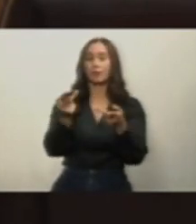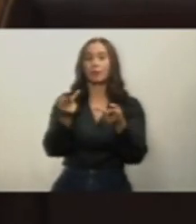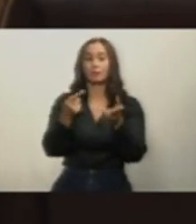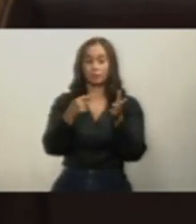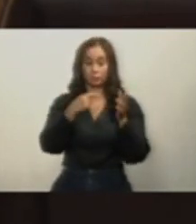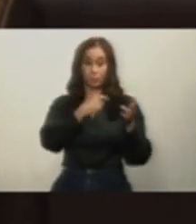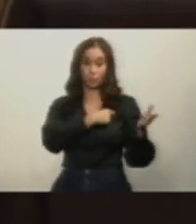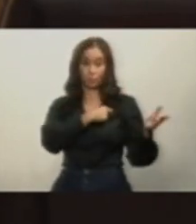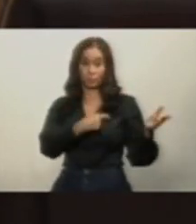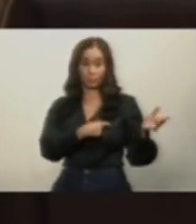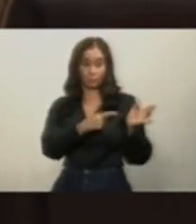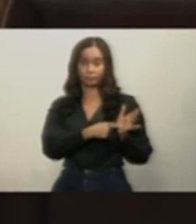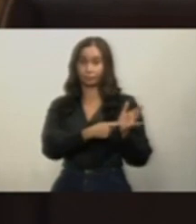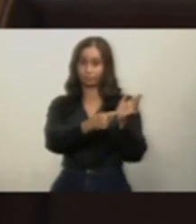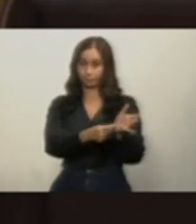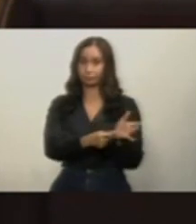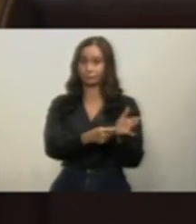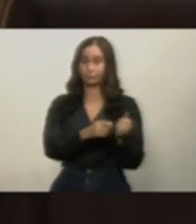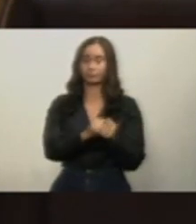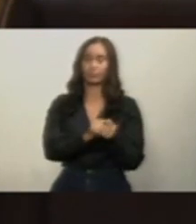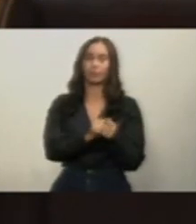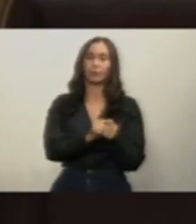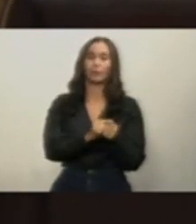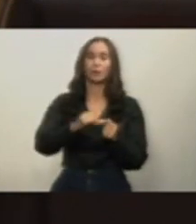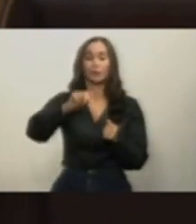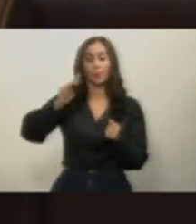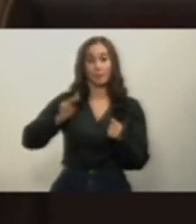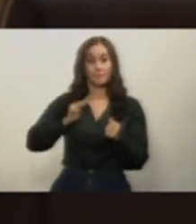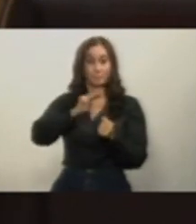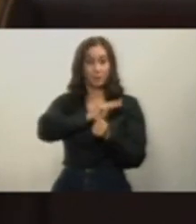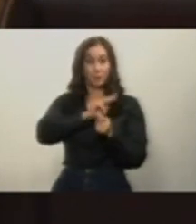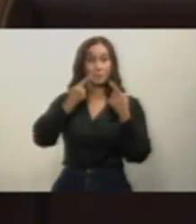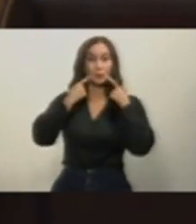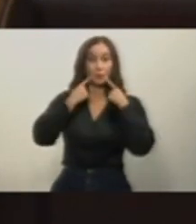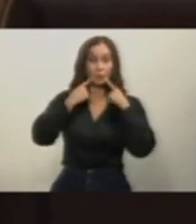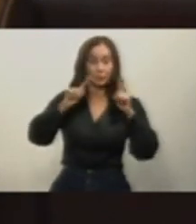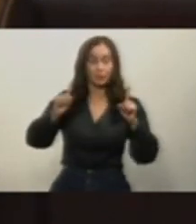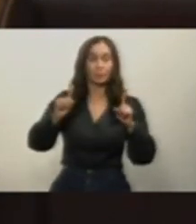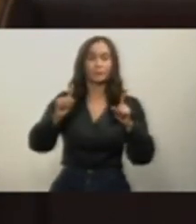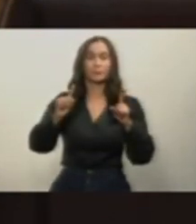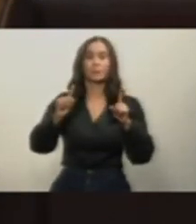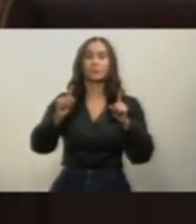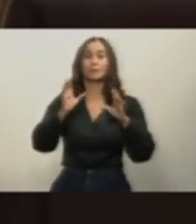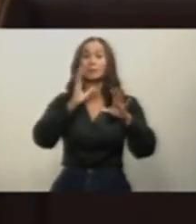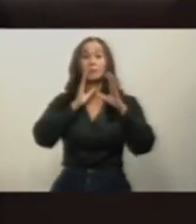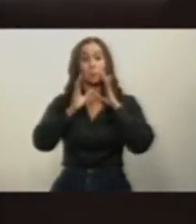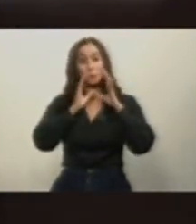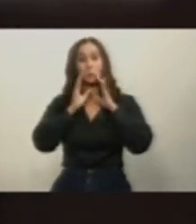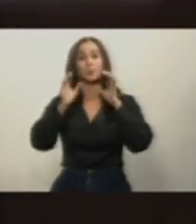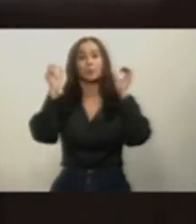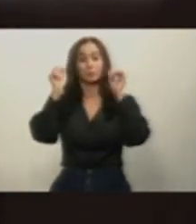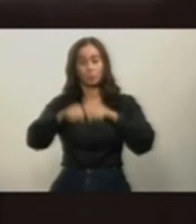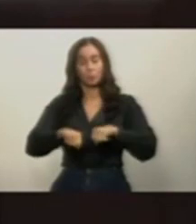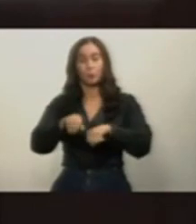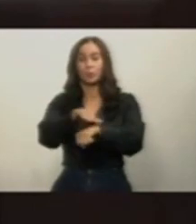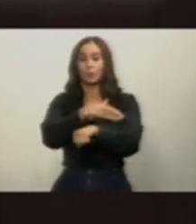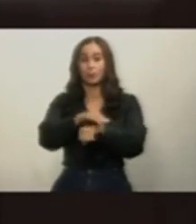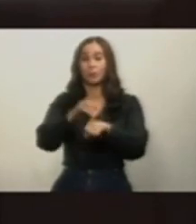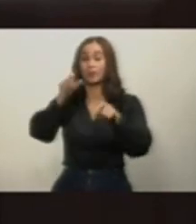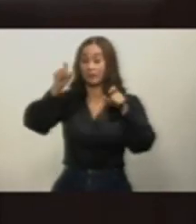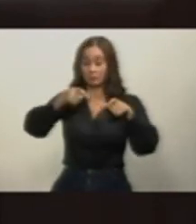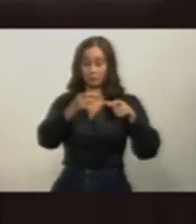identificadas de miembros de la prensa y demás medios de comunicación debidamente